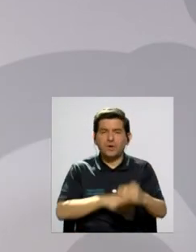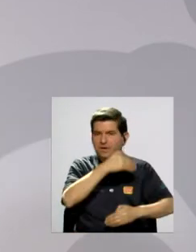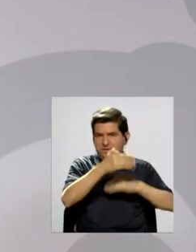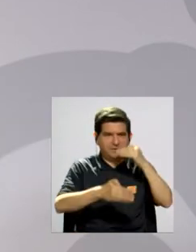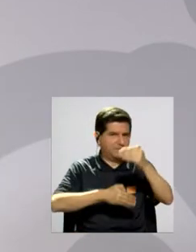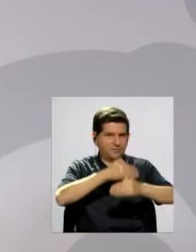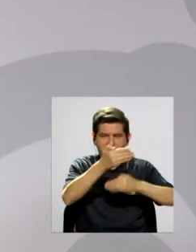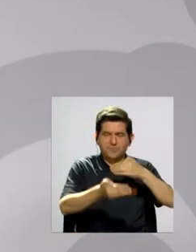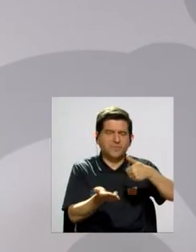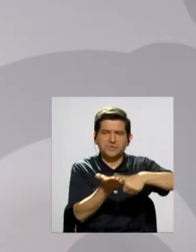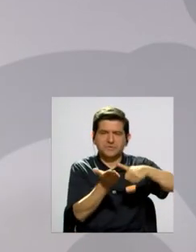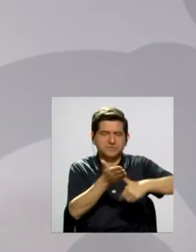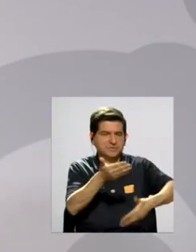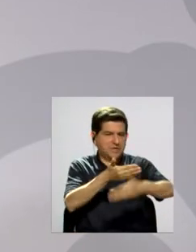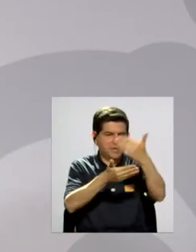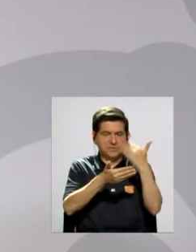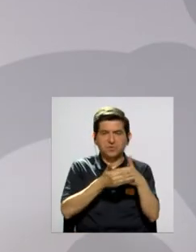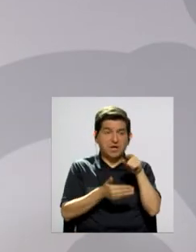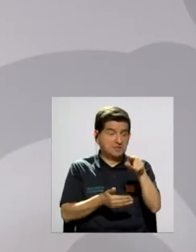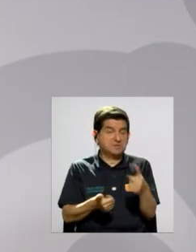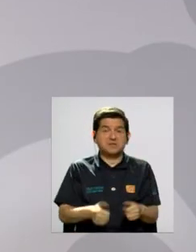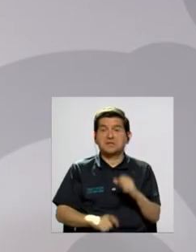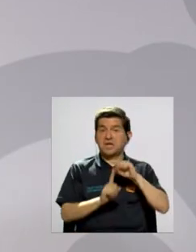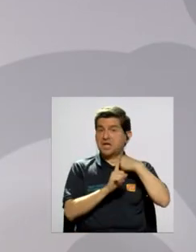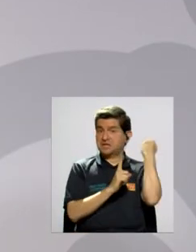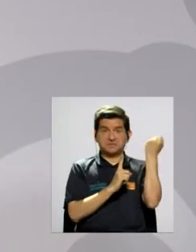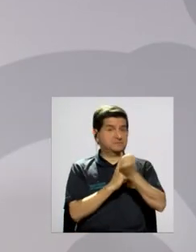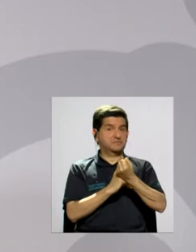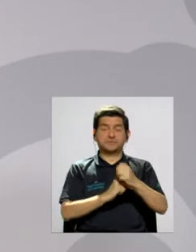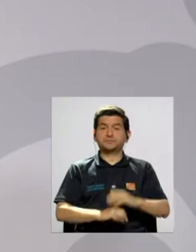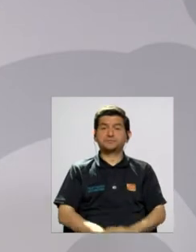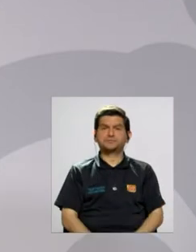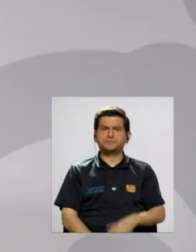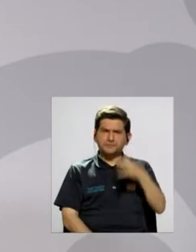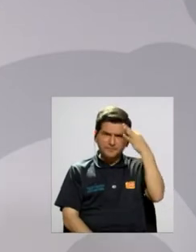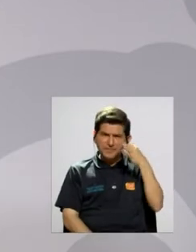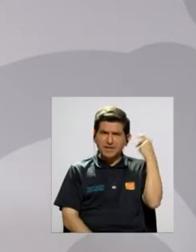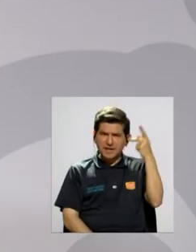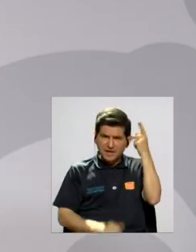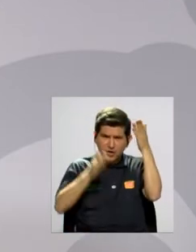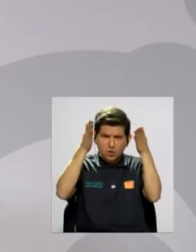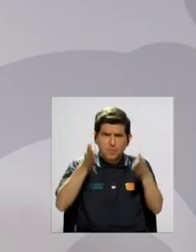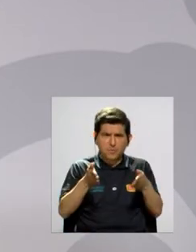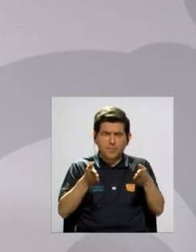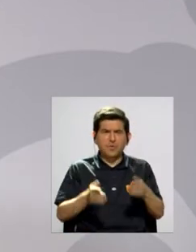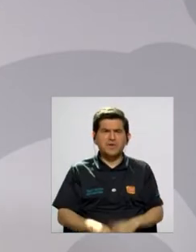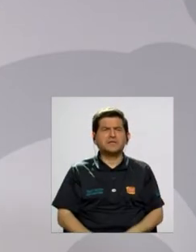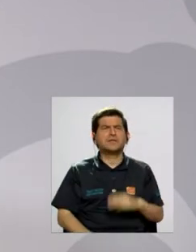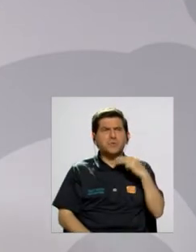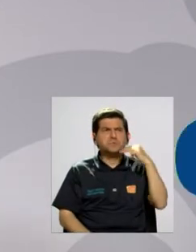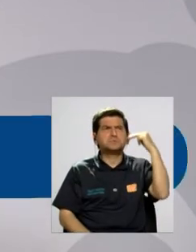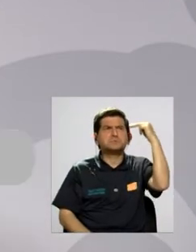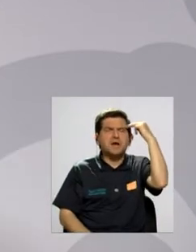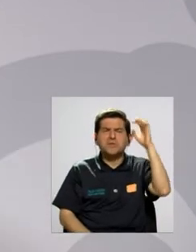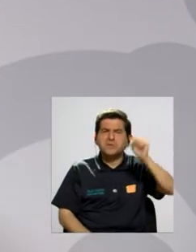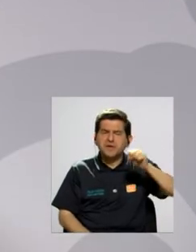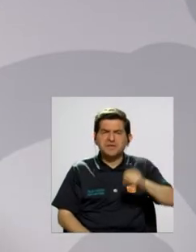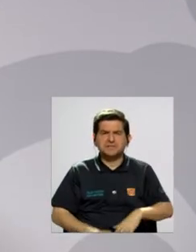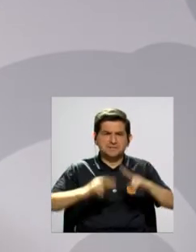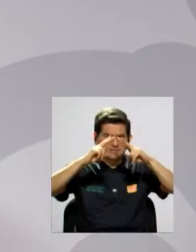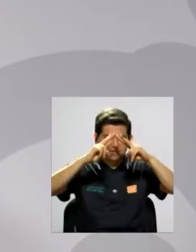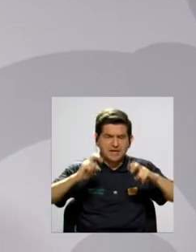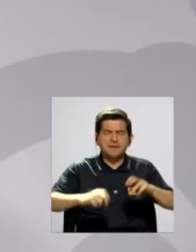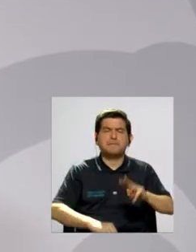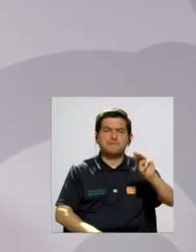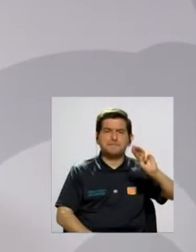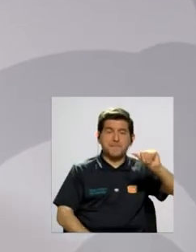proceso electoral anterior yo lo hubiese visto en ese escenario. O sea, creo que los políticos costarricenses sí están madurando en ese sentido y la lectura de Marcia